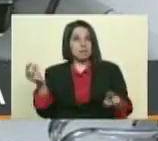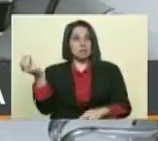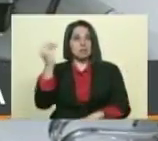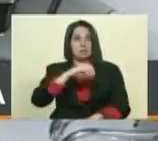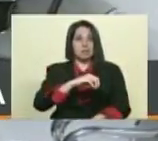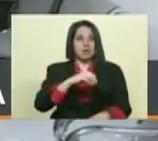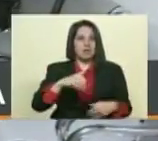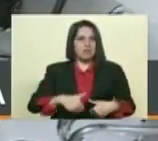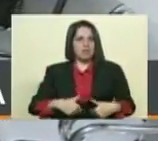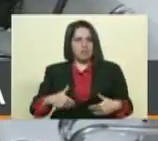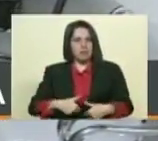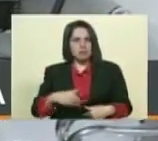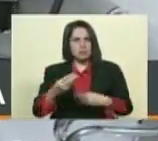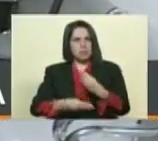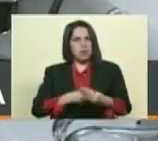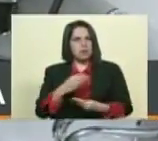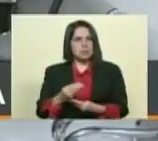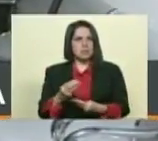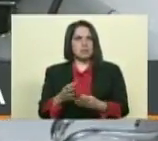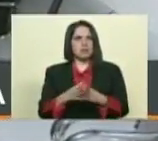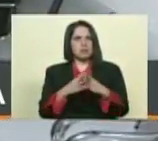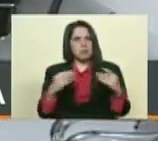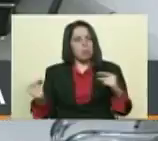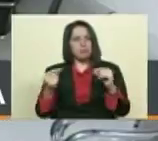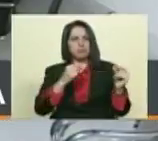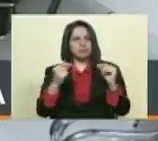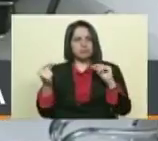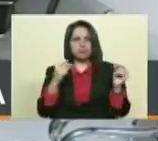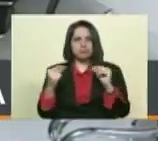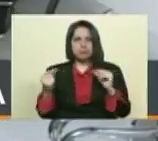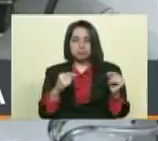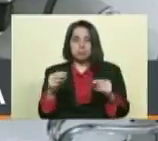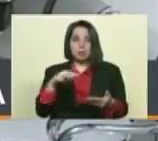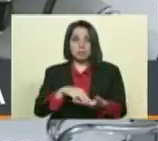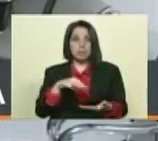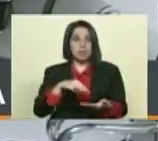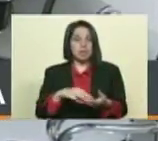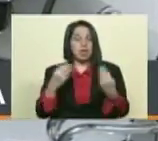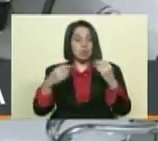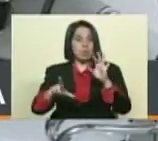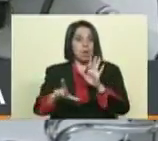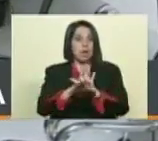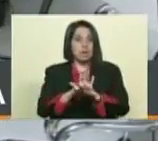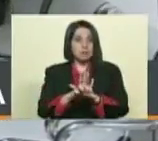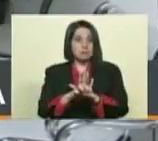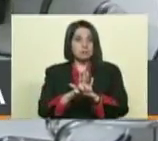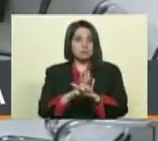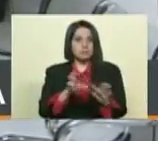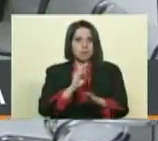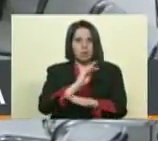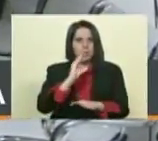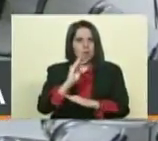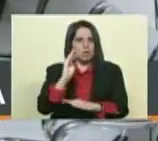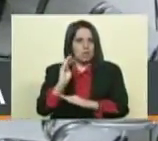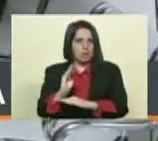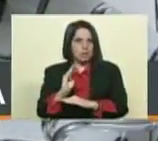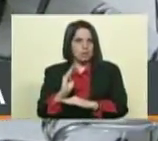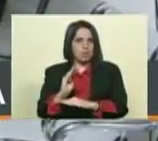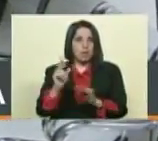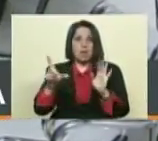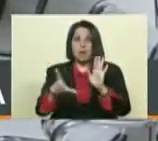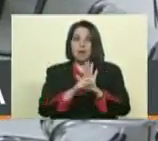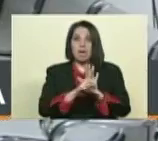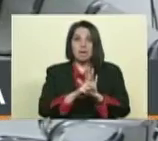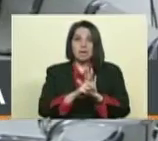presidente, al esfuerzo que estamos haciendo. Ya se está discutiendo en el estado Miranda la ley de prevención, la ley de paz, la